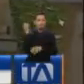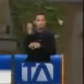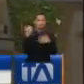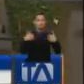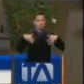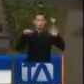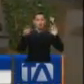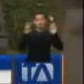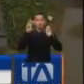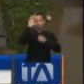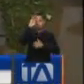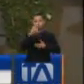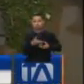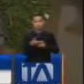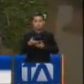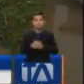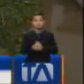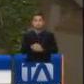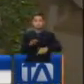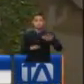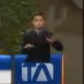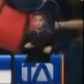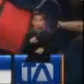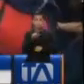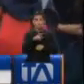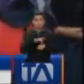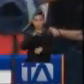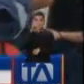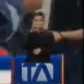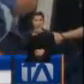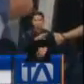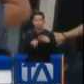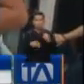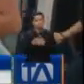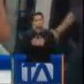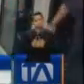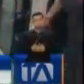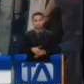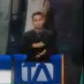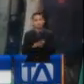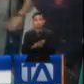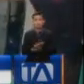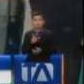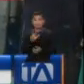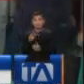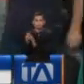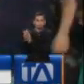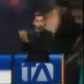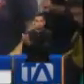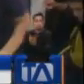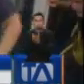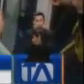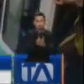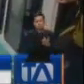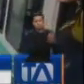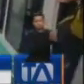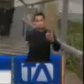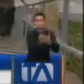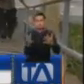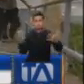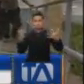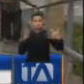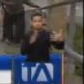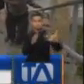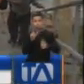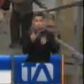relacionada con el fuego. Pero alrededor de la 1 de la madrugada y cuando todo parecía paz, tres lanchas con 15 piratas fuertemente armados